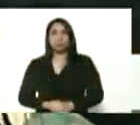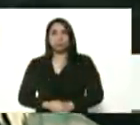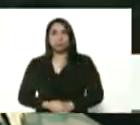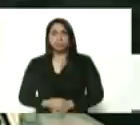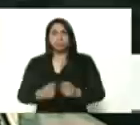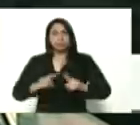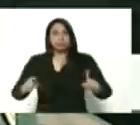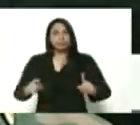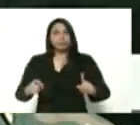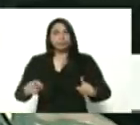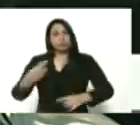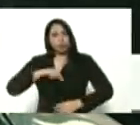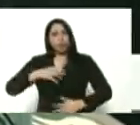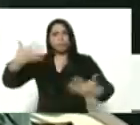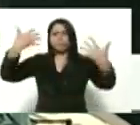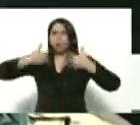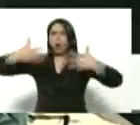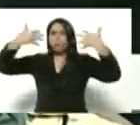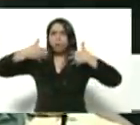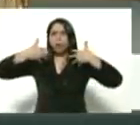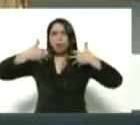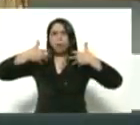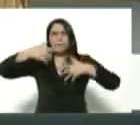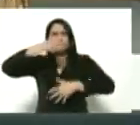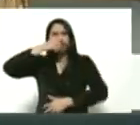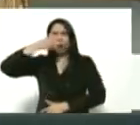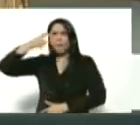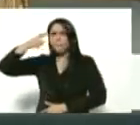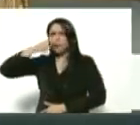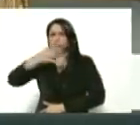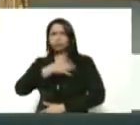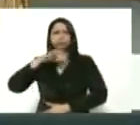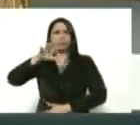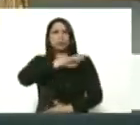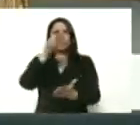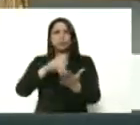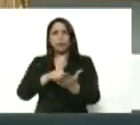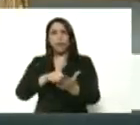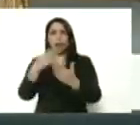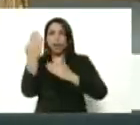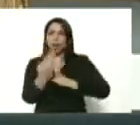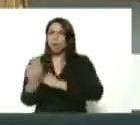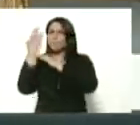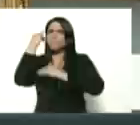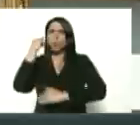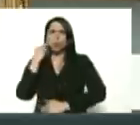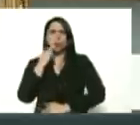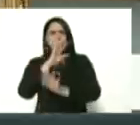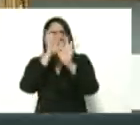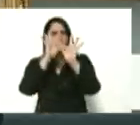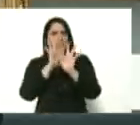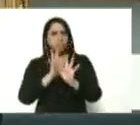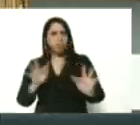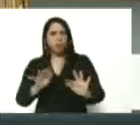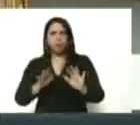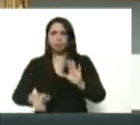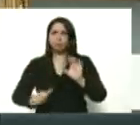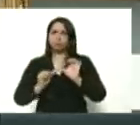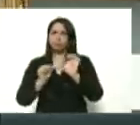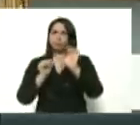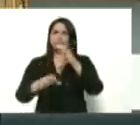Para eso nos entrenamos en las operaciones de soberanía nacional, de escudo bolivariano, de manera permanente.